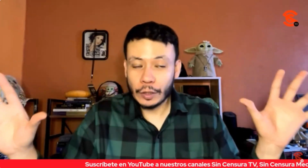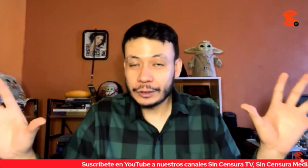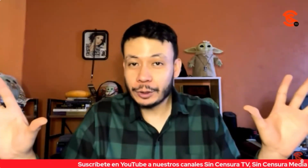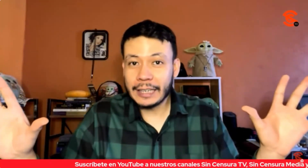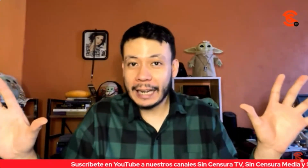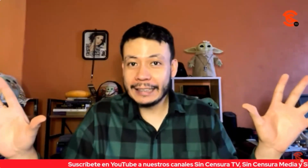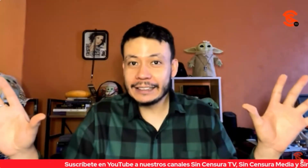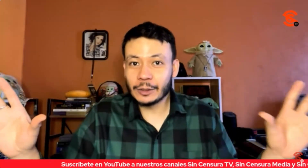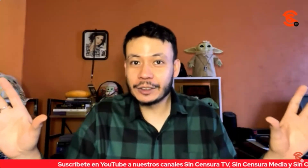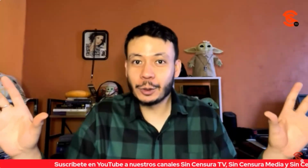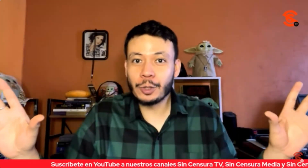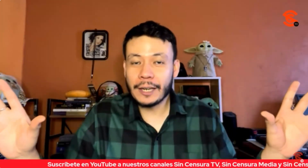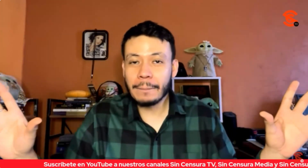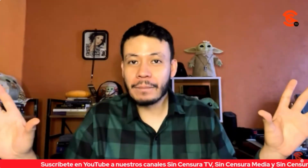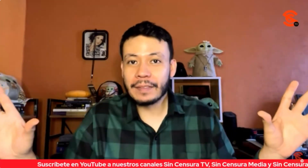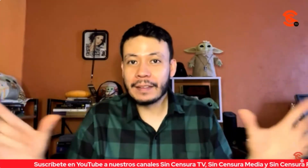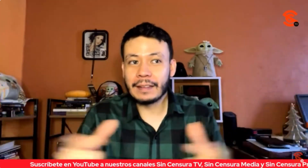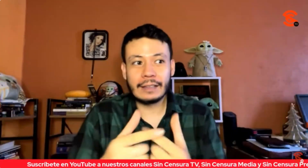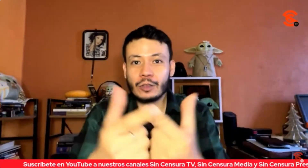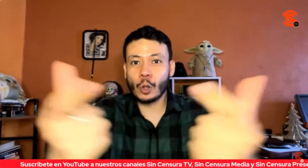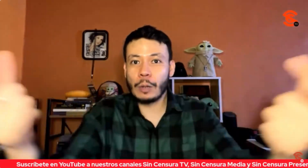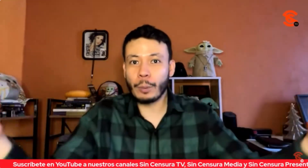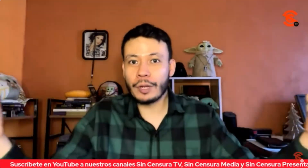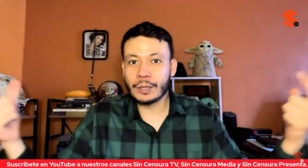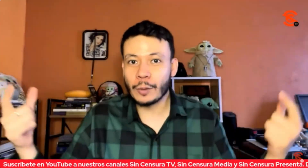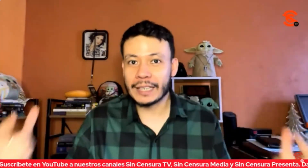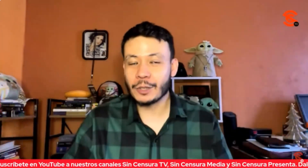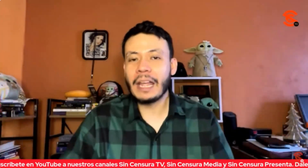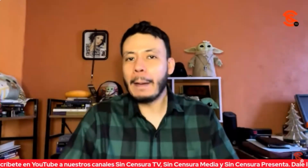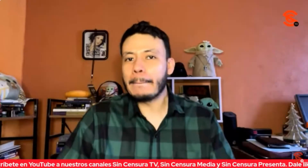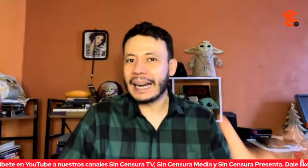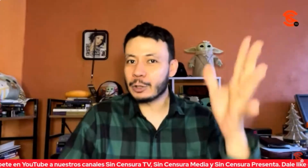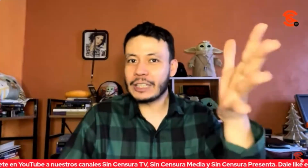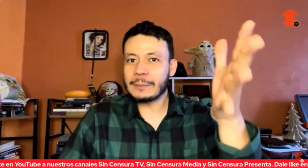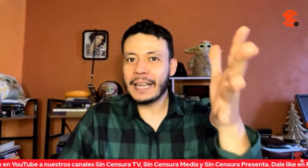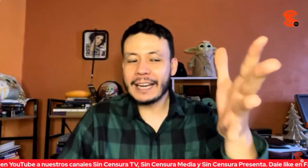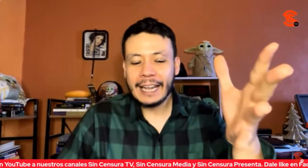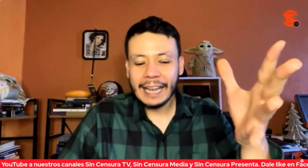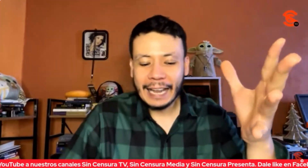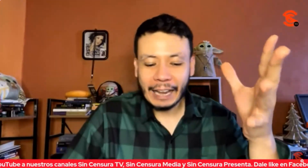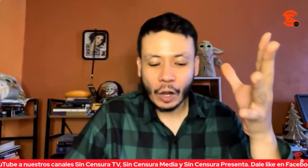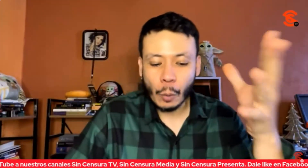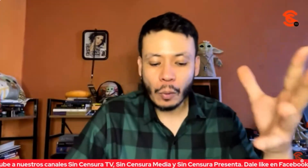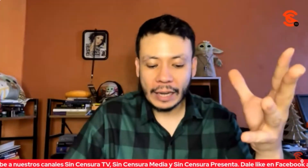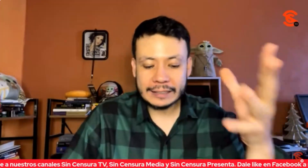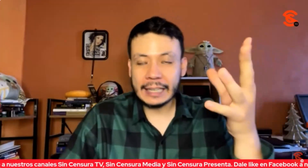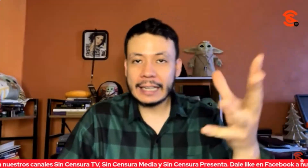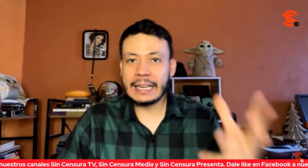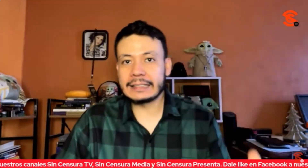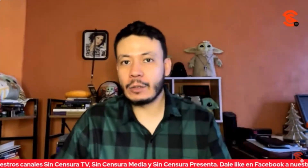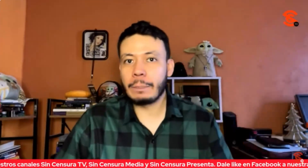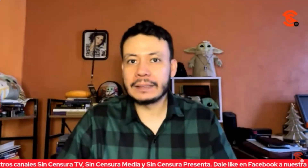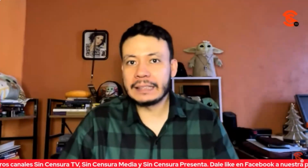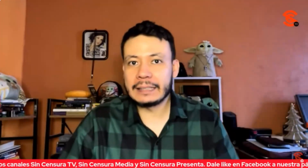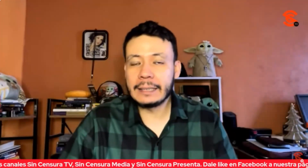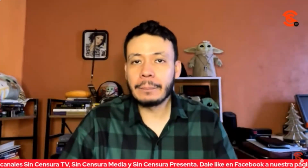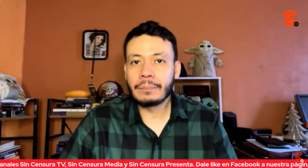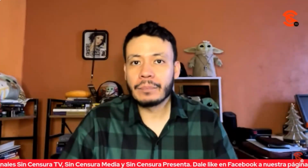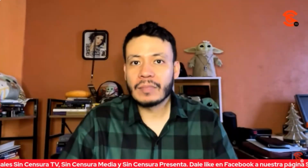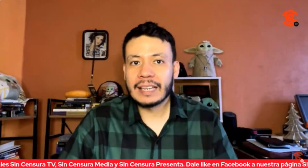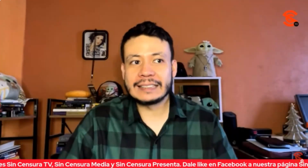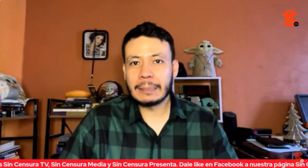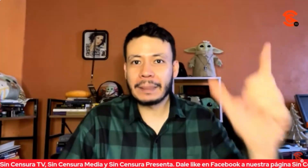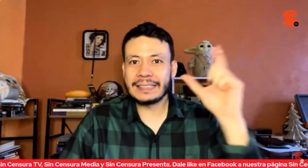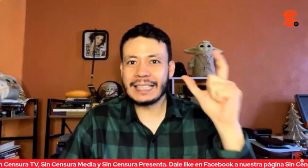no solo lo destruyen a él, sino destruyen todo el proyecto de nación. Para que ustedes vean cómo es tan grande el aseo del